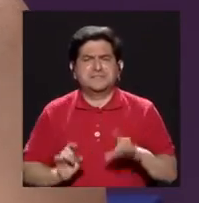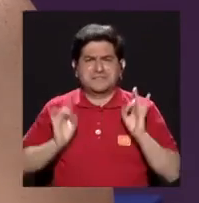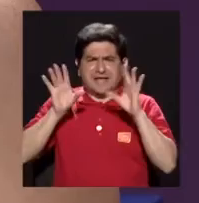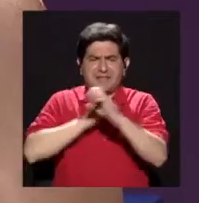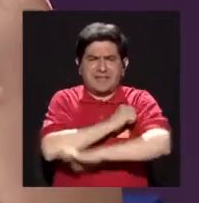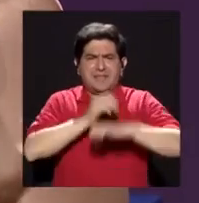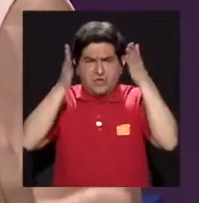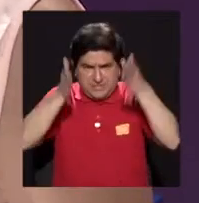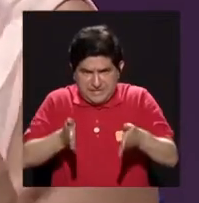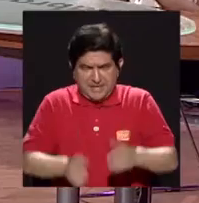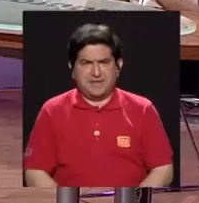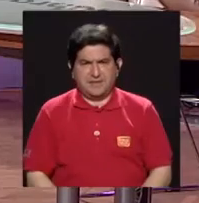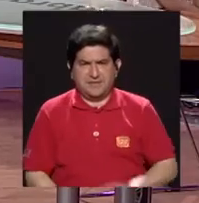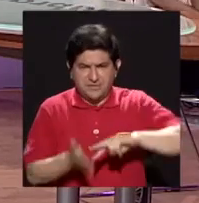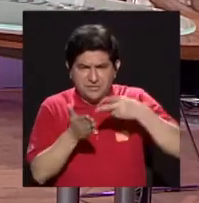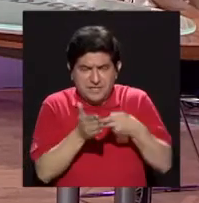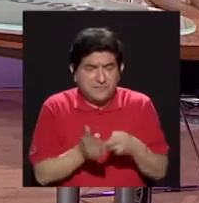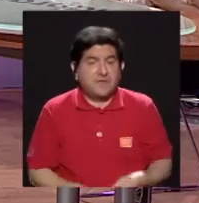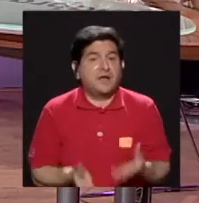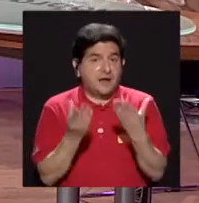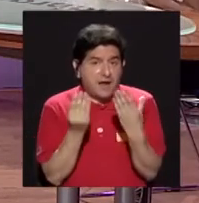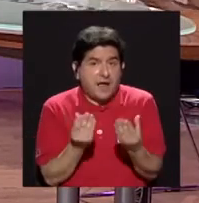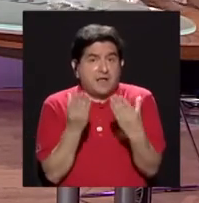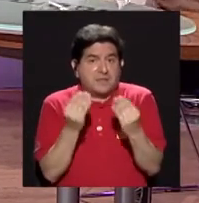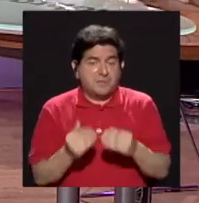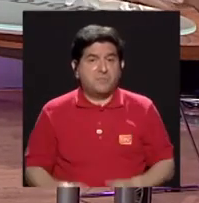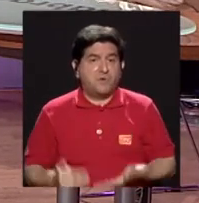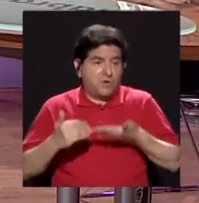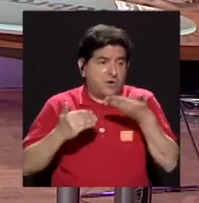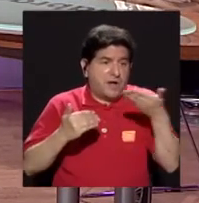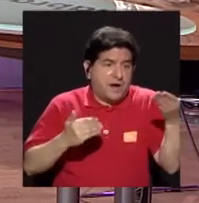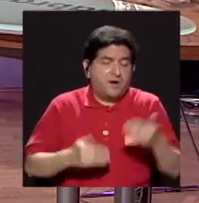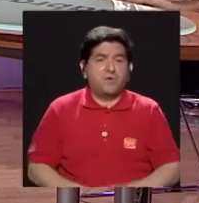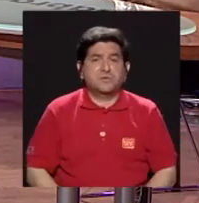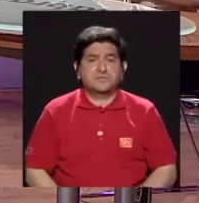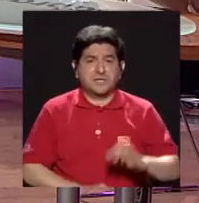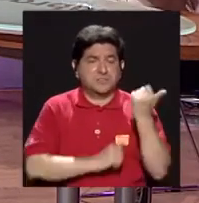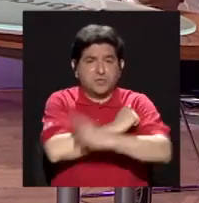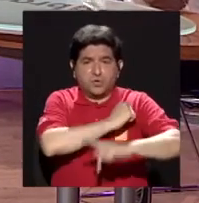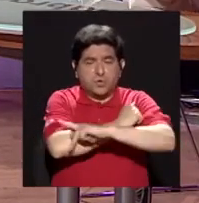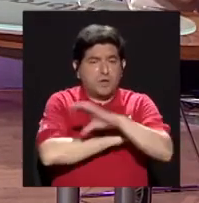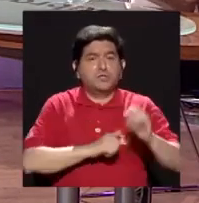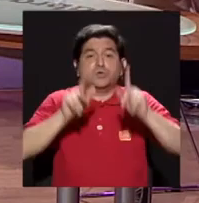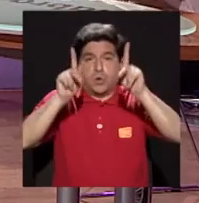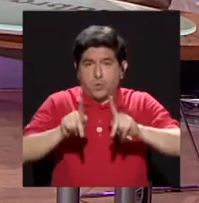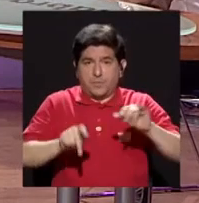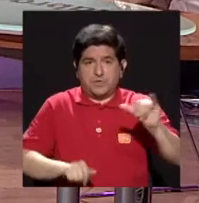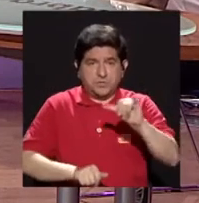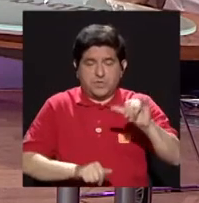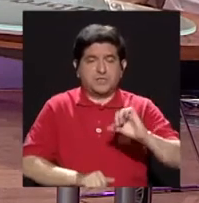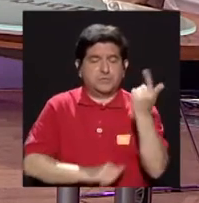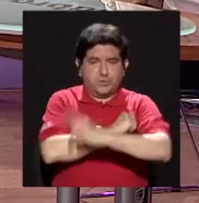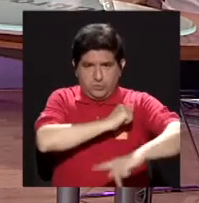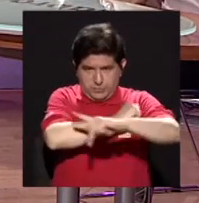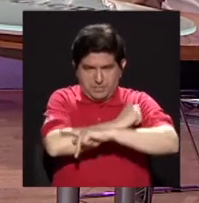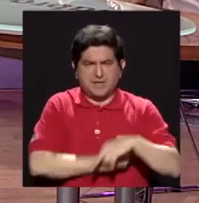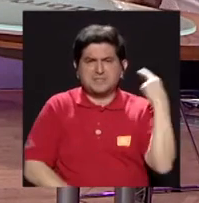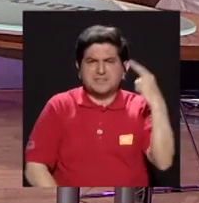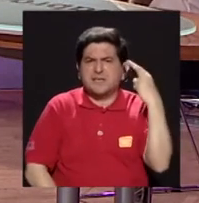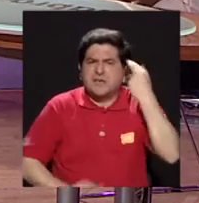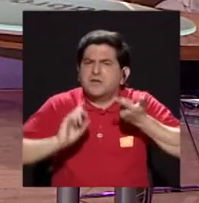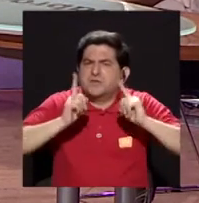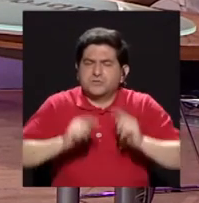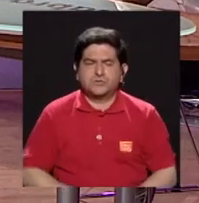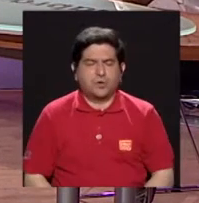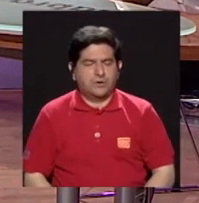xenofobia, es decir, de odio, de miedo a lo extranjero, a las personas extranjeras. Y las razones de esas. Habíamos